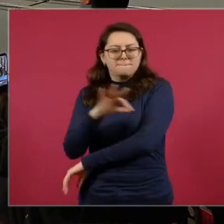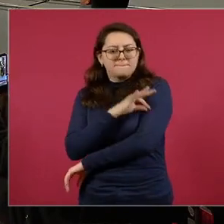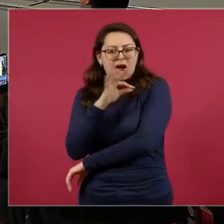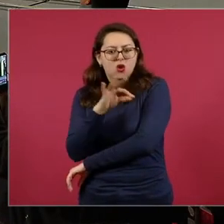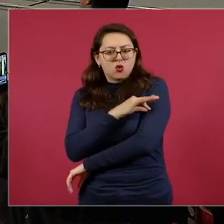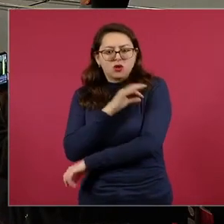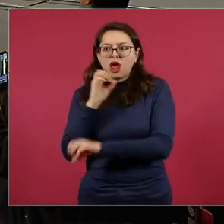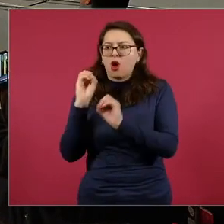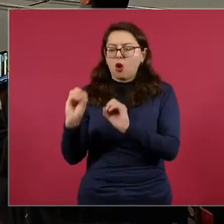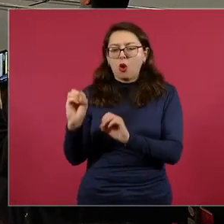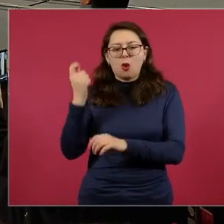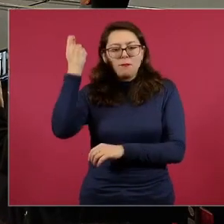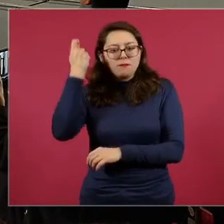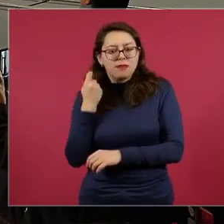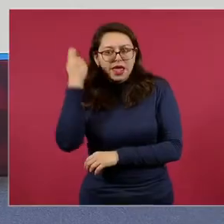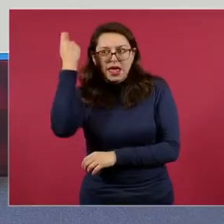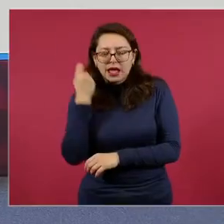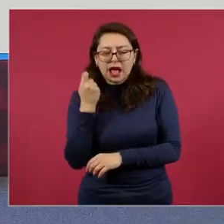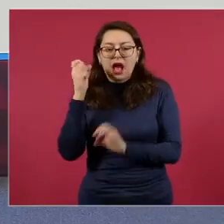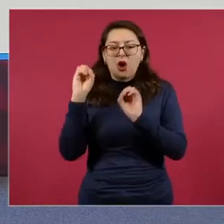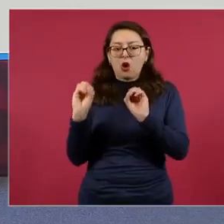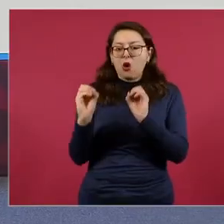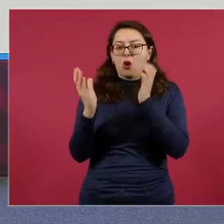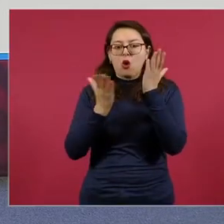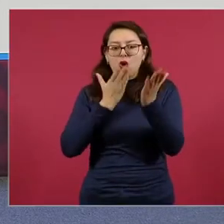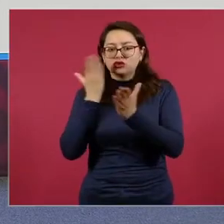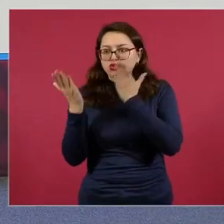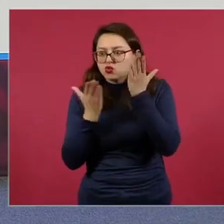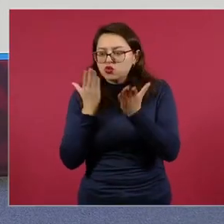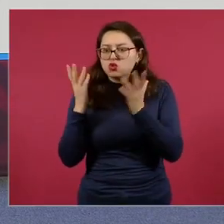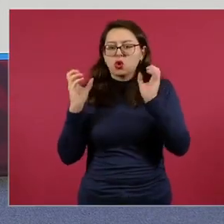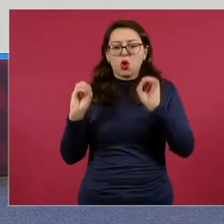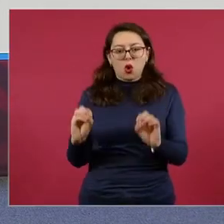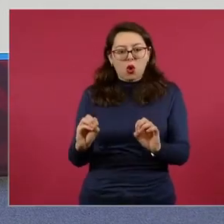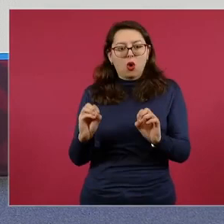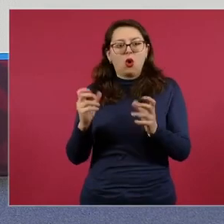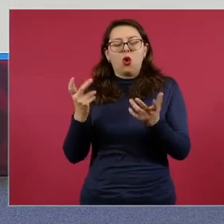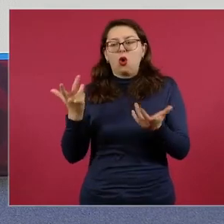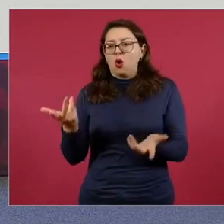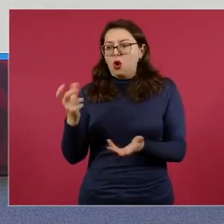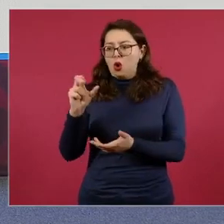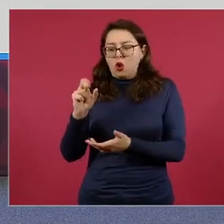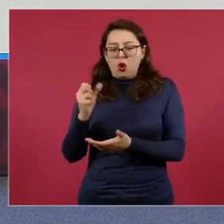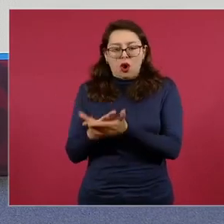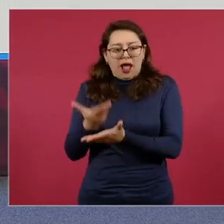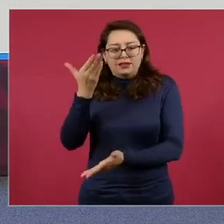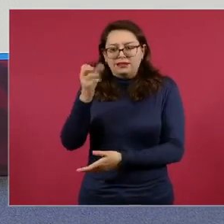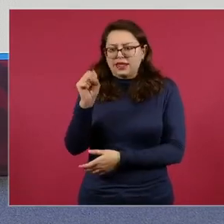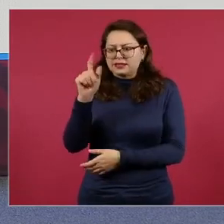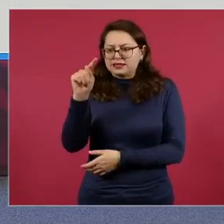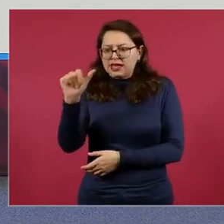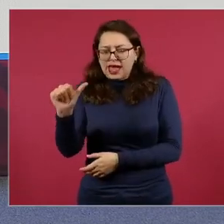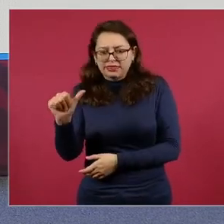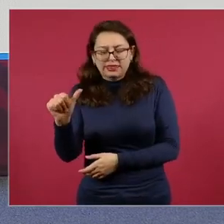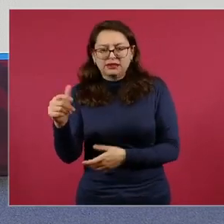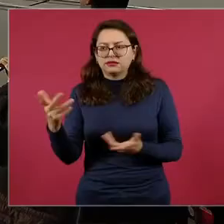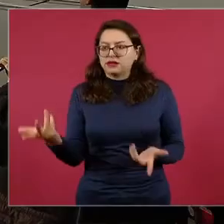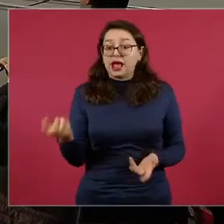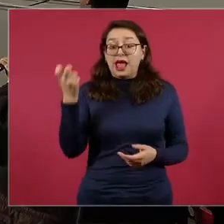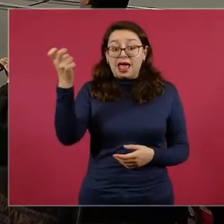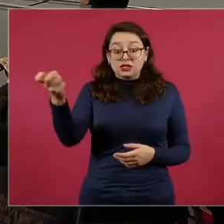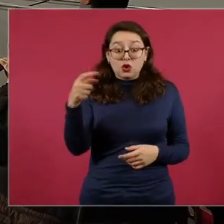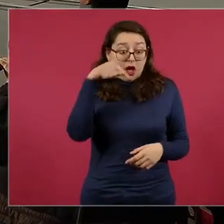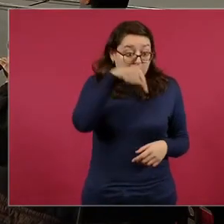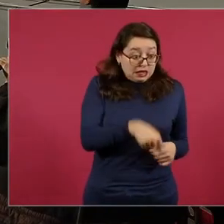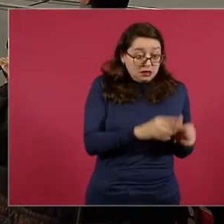o reciben algún programa social o estudiaron la primaria o se registraron en el SAT. Tenemos muchas bases de datos que nos